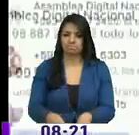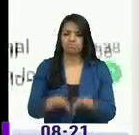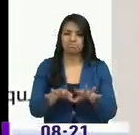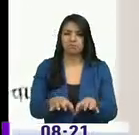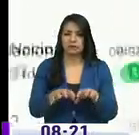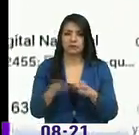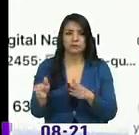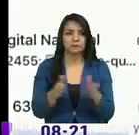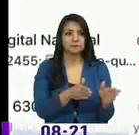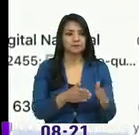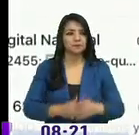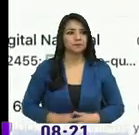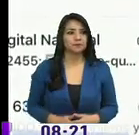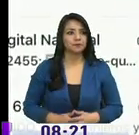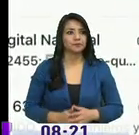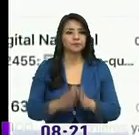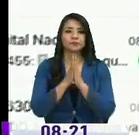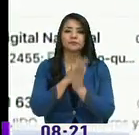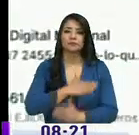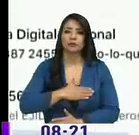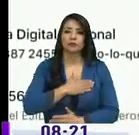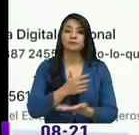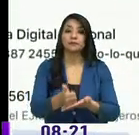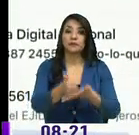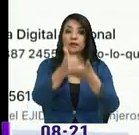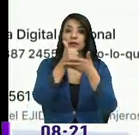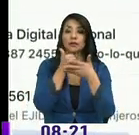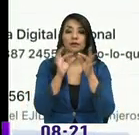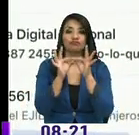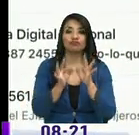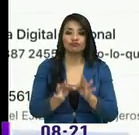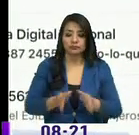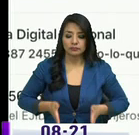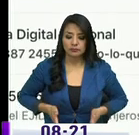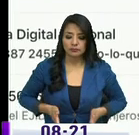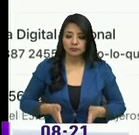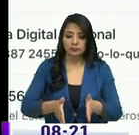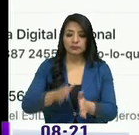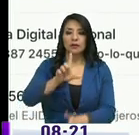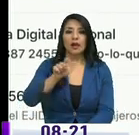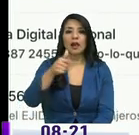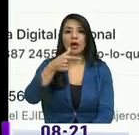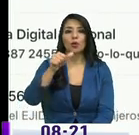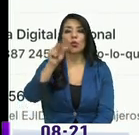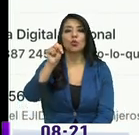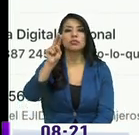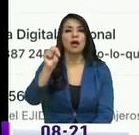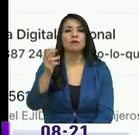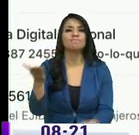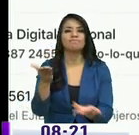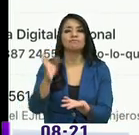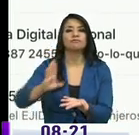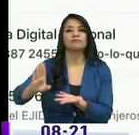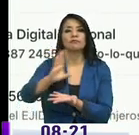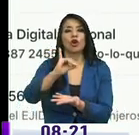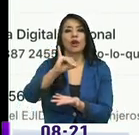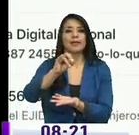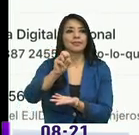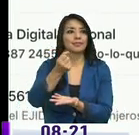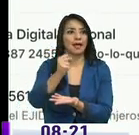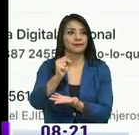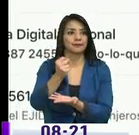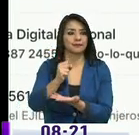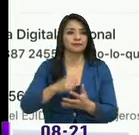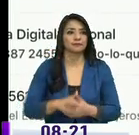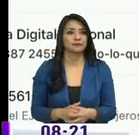Miren, por favor, para que nos ayuden con el arreglo de la calle La Laguna en el barrio Colinas del Valle. Esto es en el sector de San